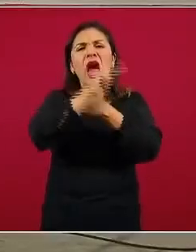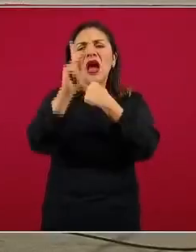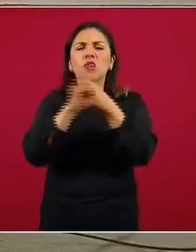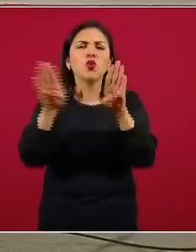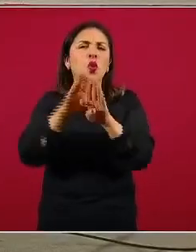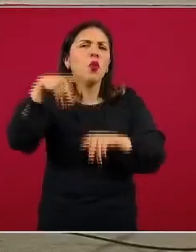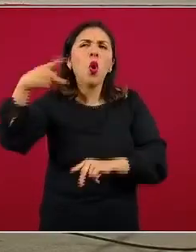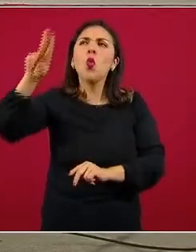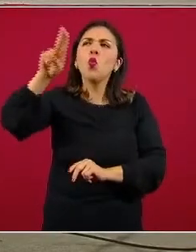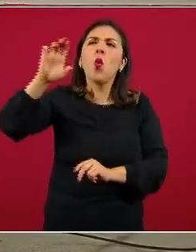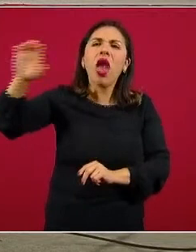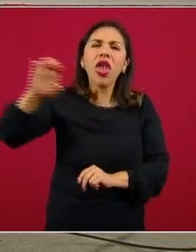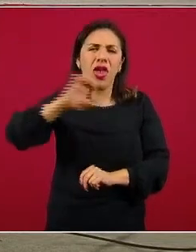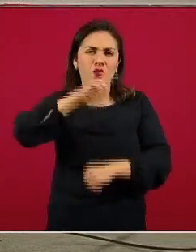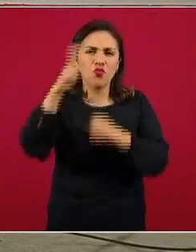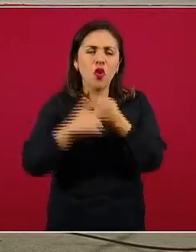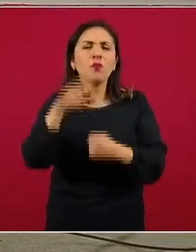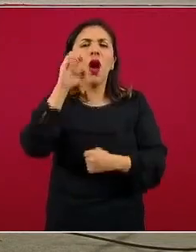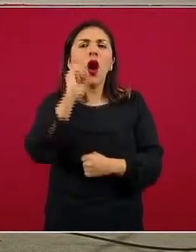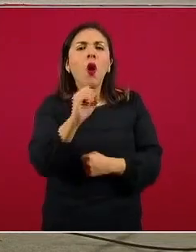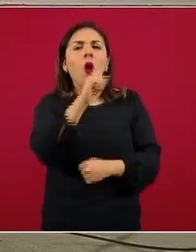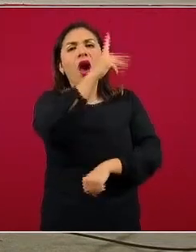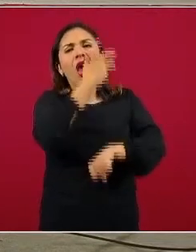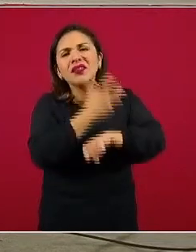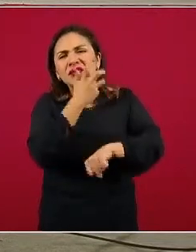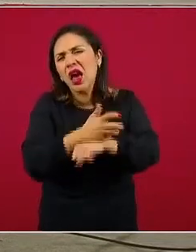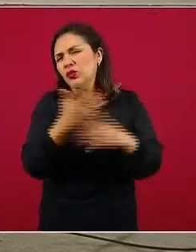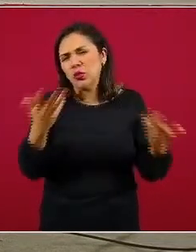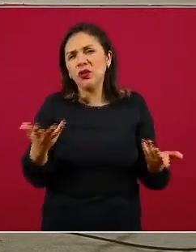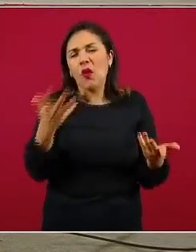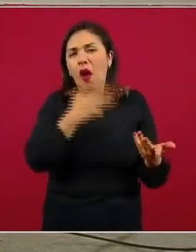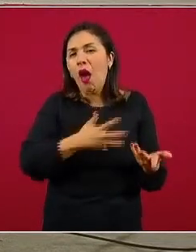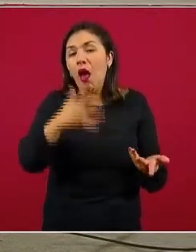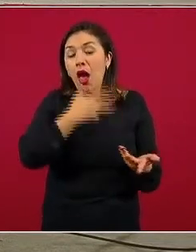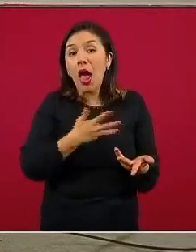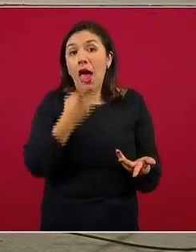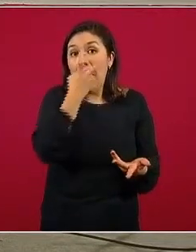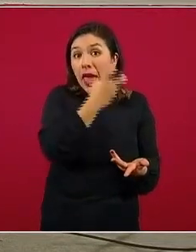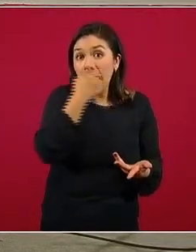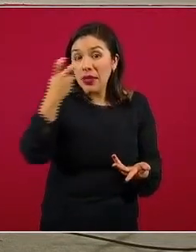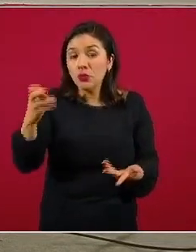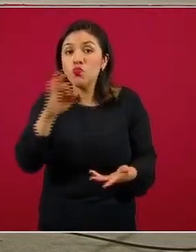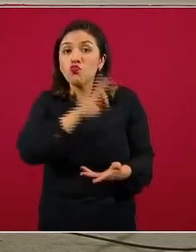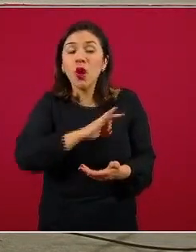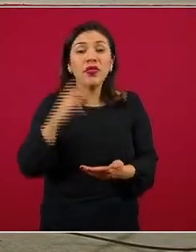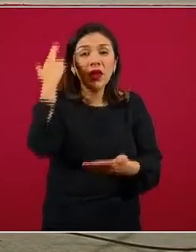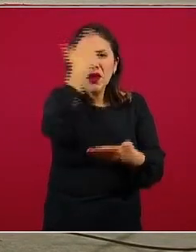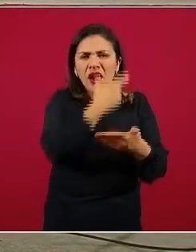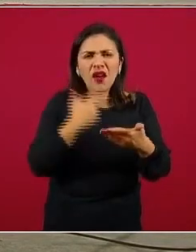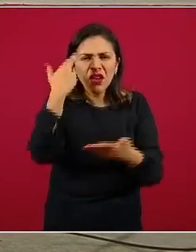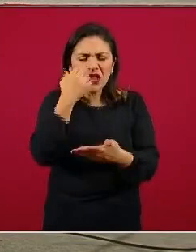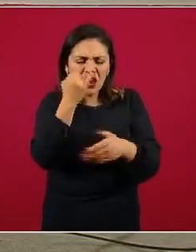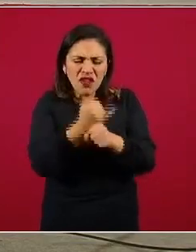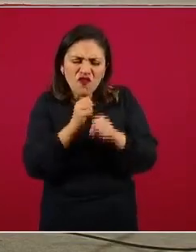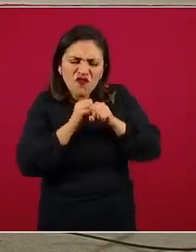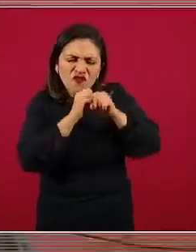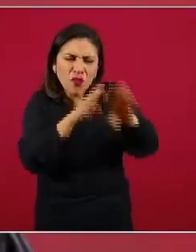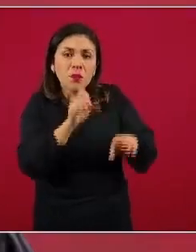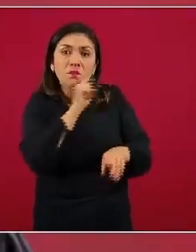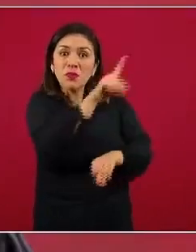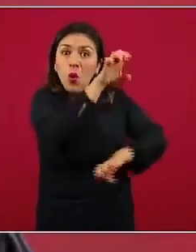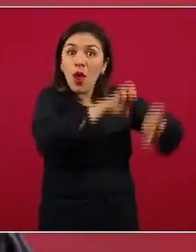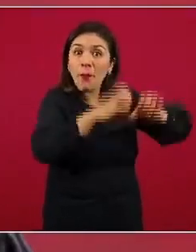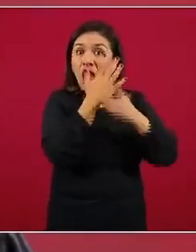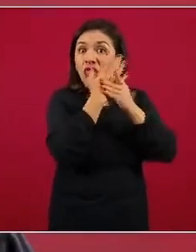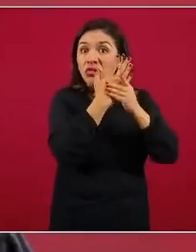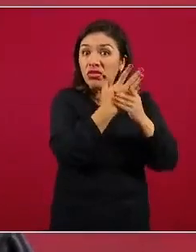en la Unión Europea, como los tenemos en Estados Unidos, que en su momento revisen la información que las empresas